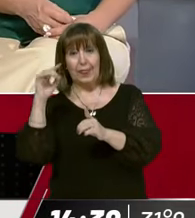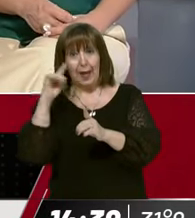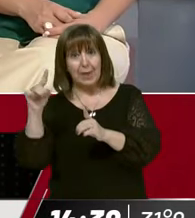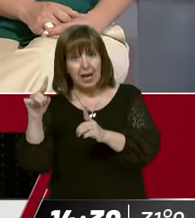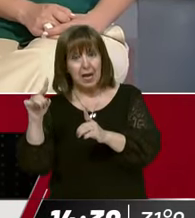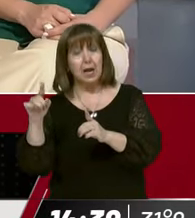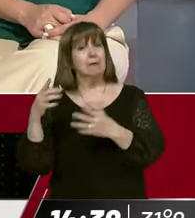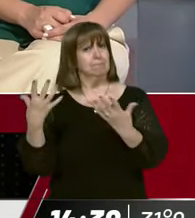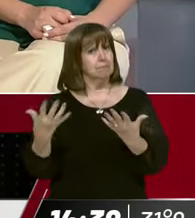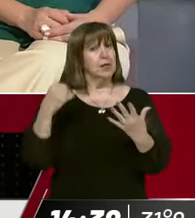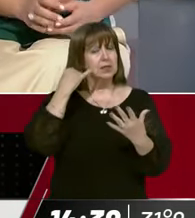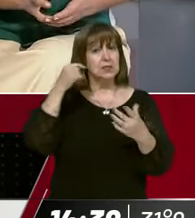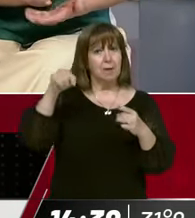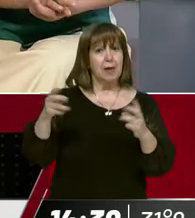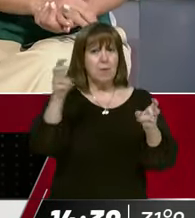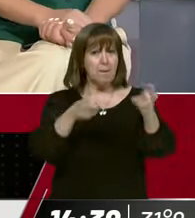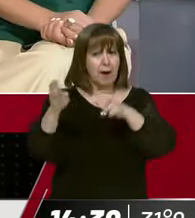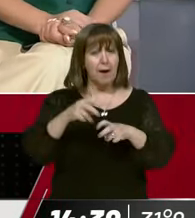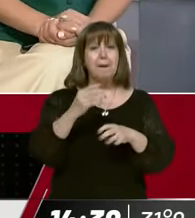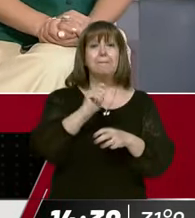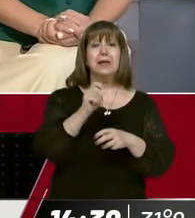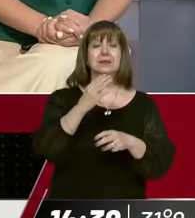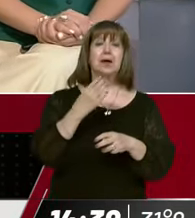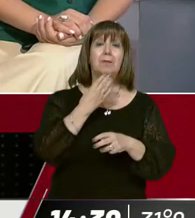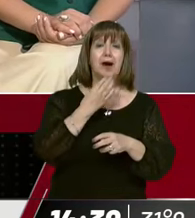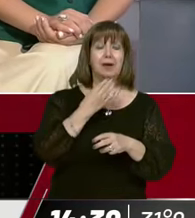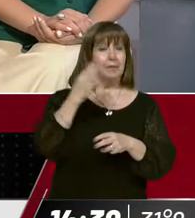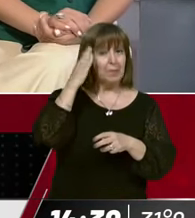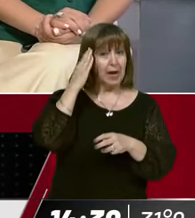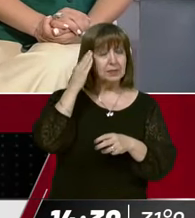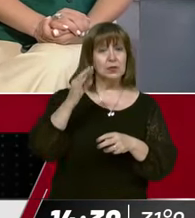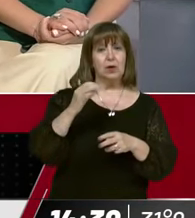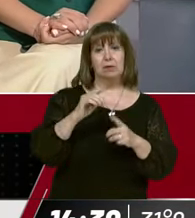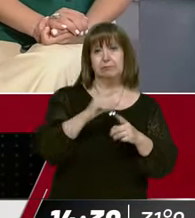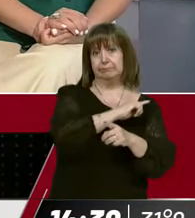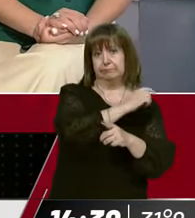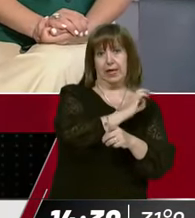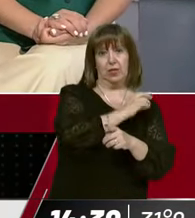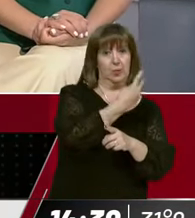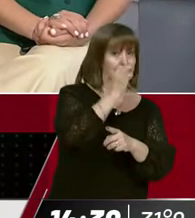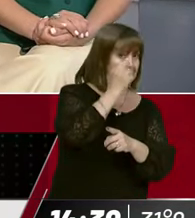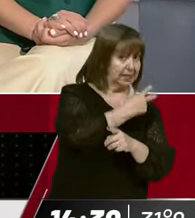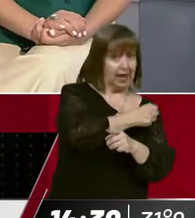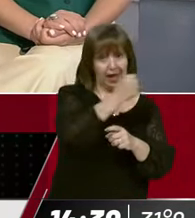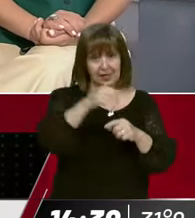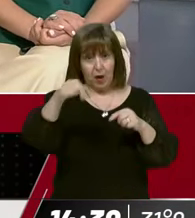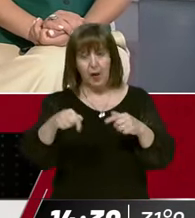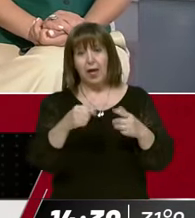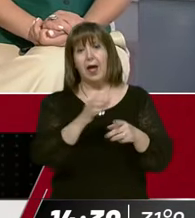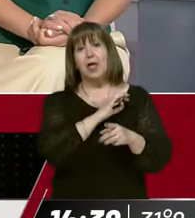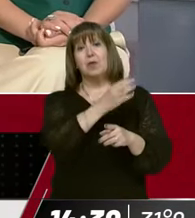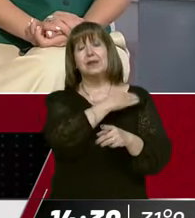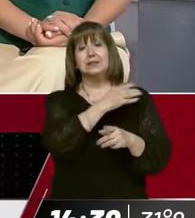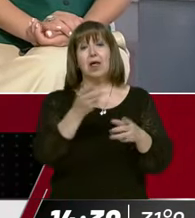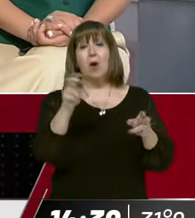550.000. Y si hablamos ya de marzo de 2023 en relación a marzo de este año, los primeros días, tenemos que decir que el año pasado